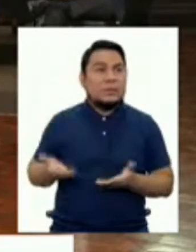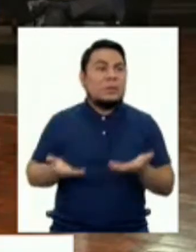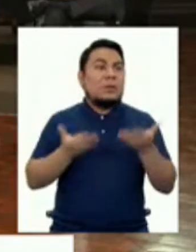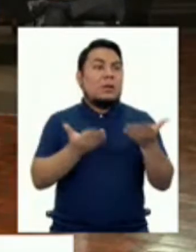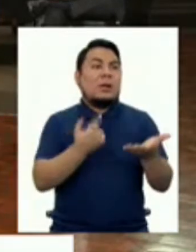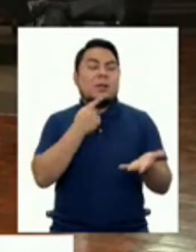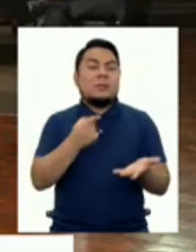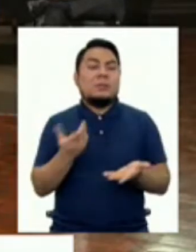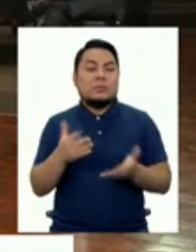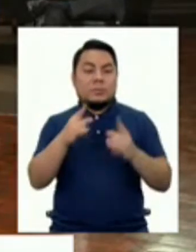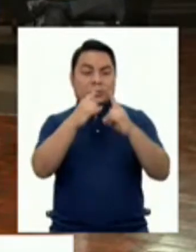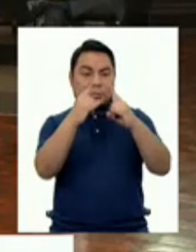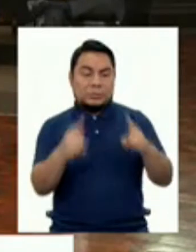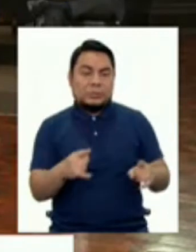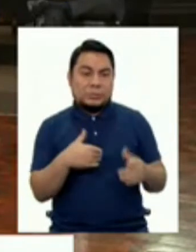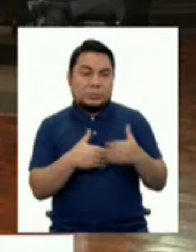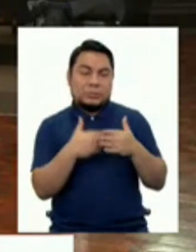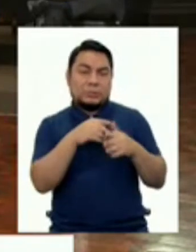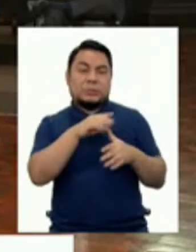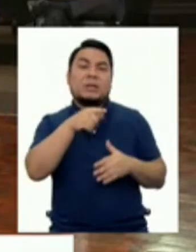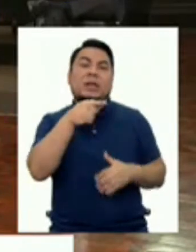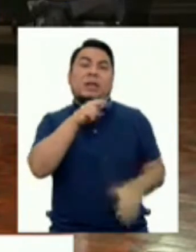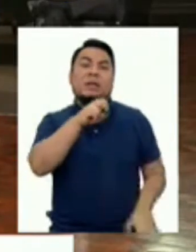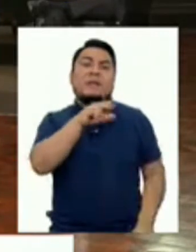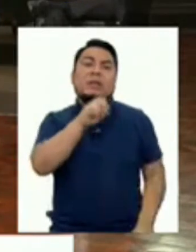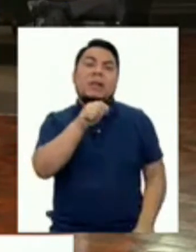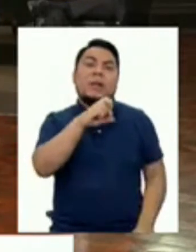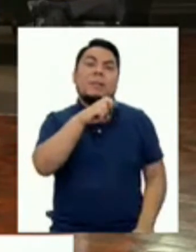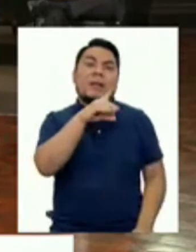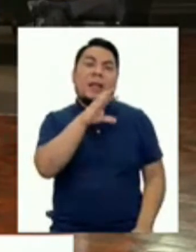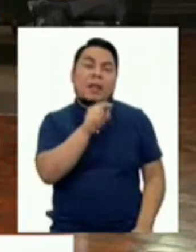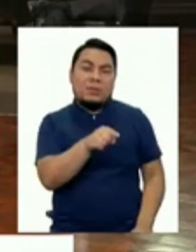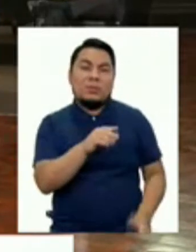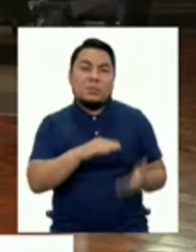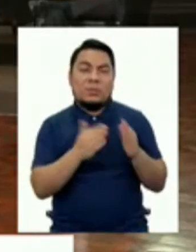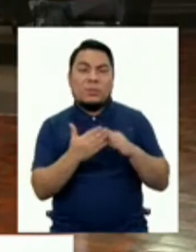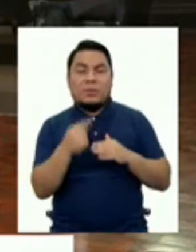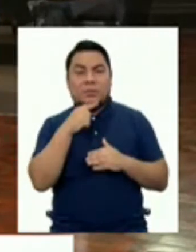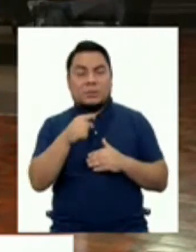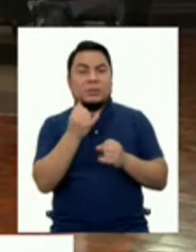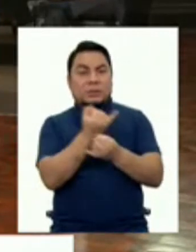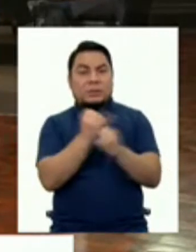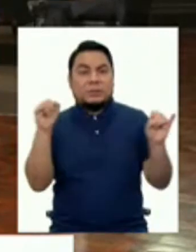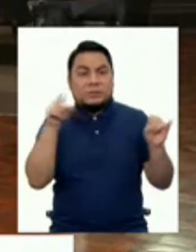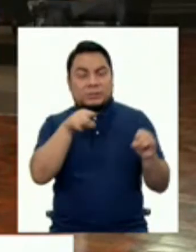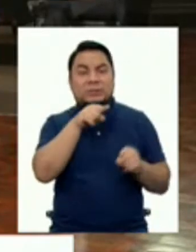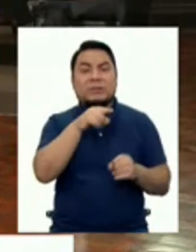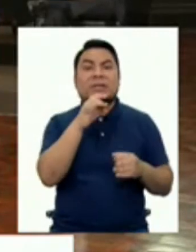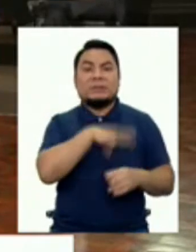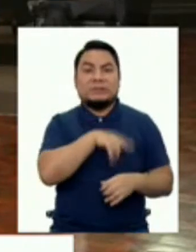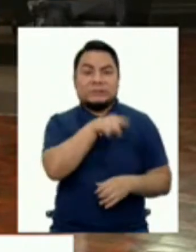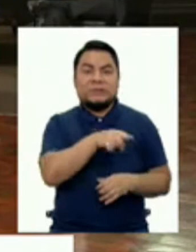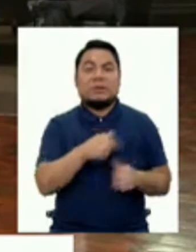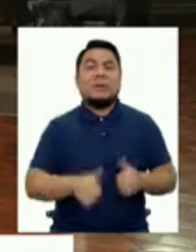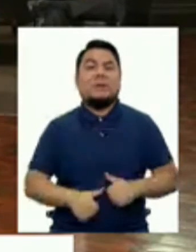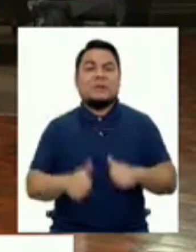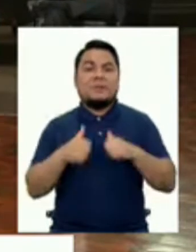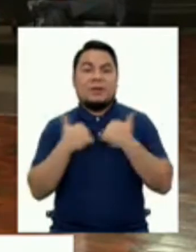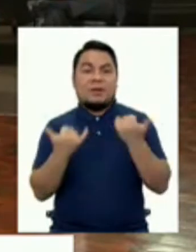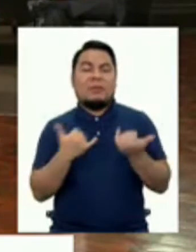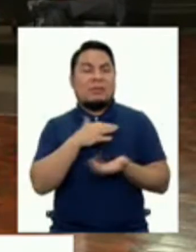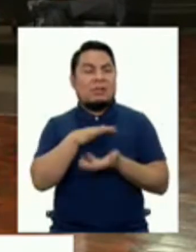a un albergue ubicado en el Liceo Miguel Rafael Prado de la Comuna de Independencia en Santiago, viven en